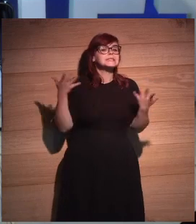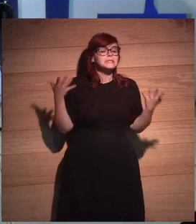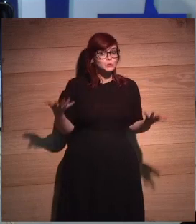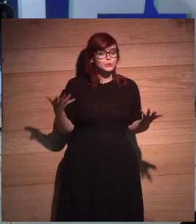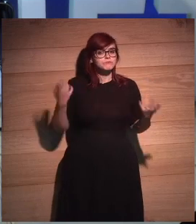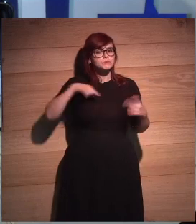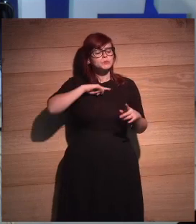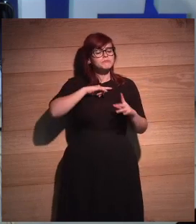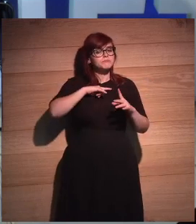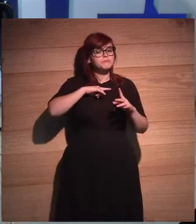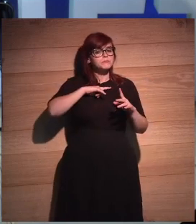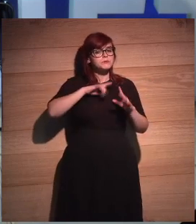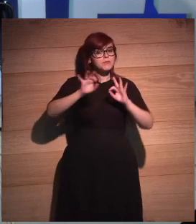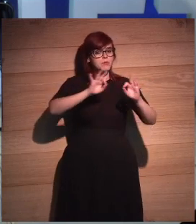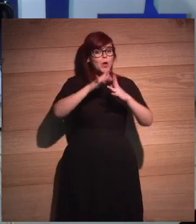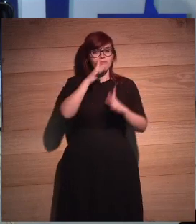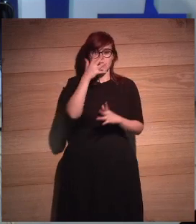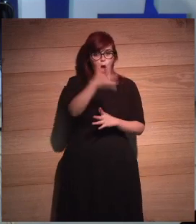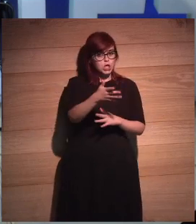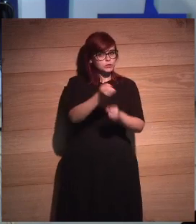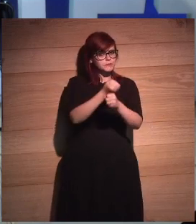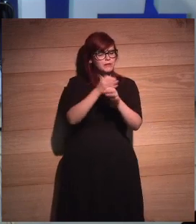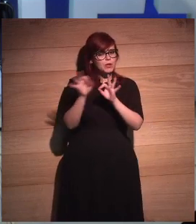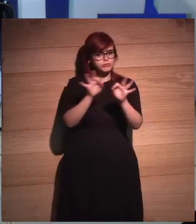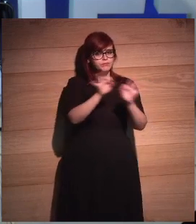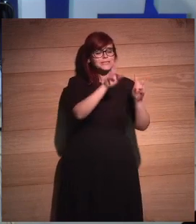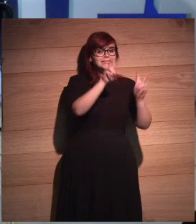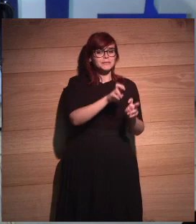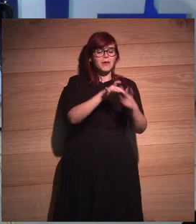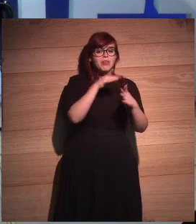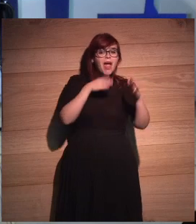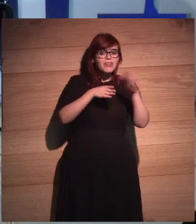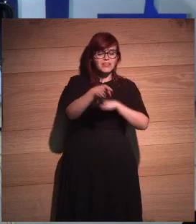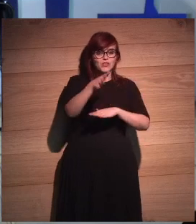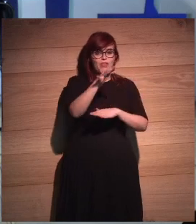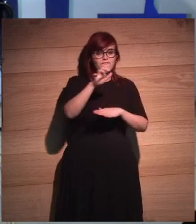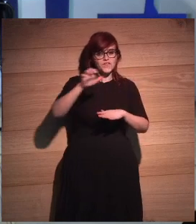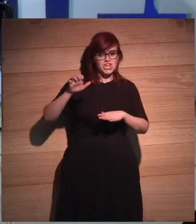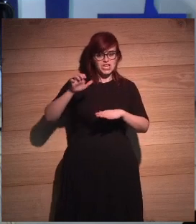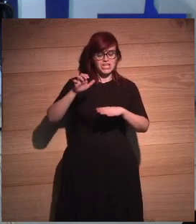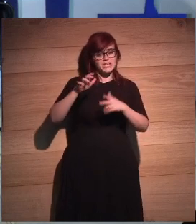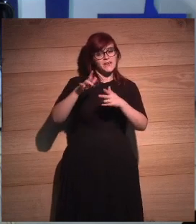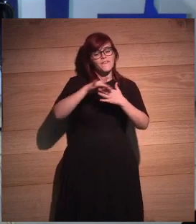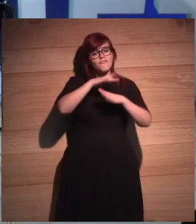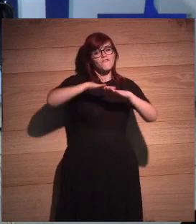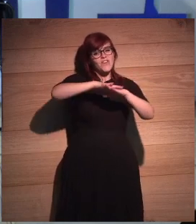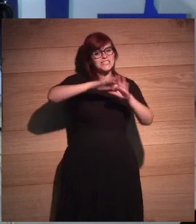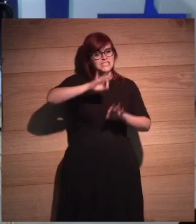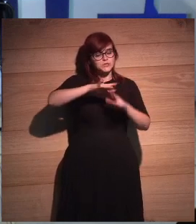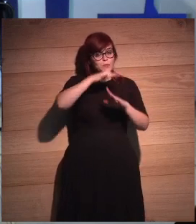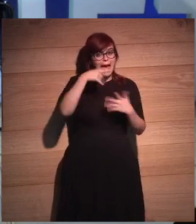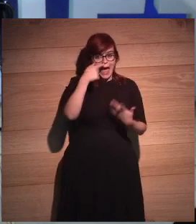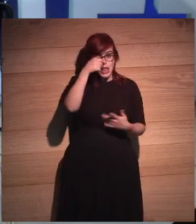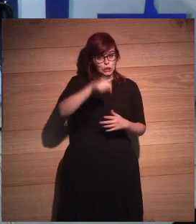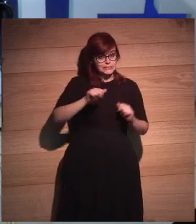Y llevamos con ellos trabajando 5 años en la parte de acceso y Free Basics. Y por primera vez a principios de este